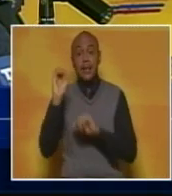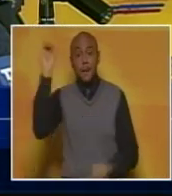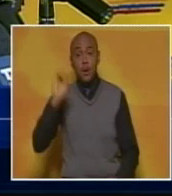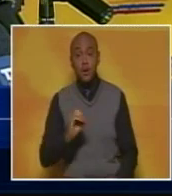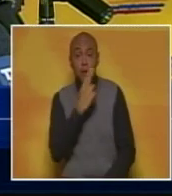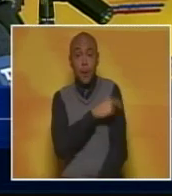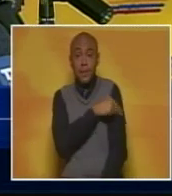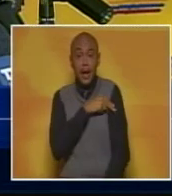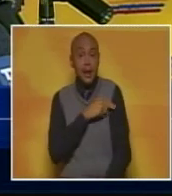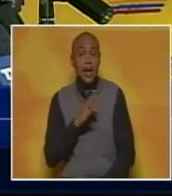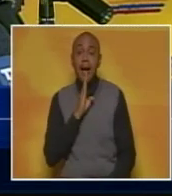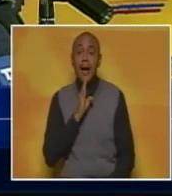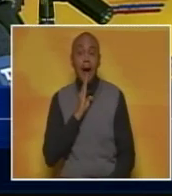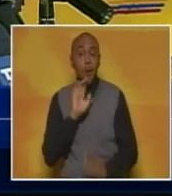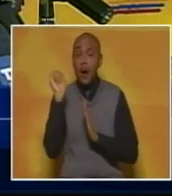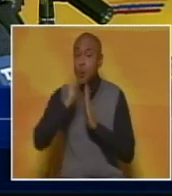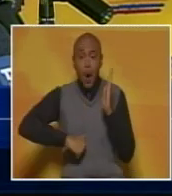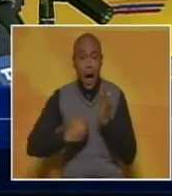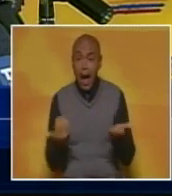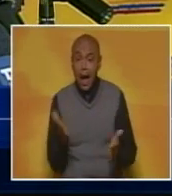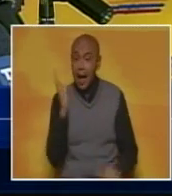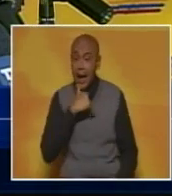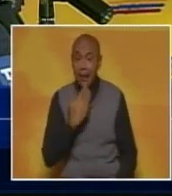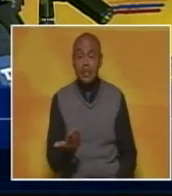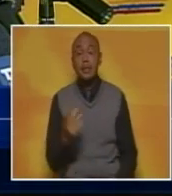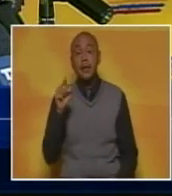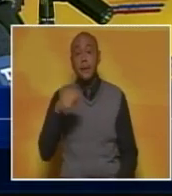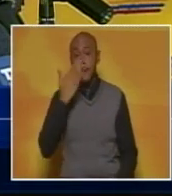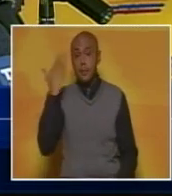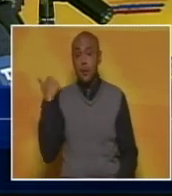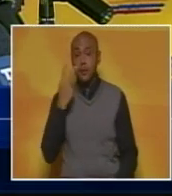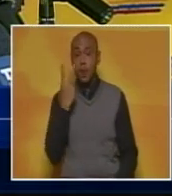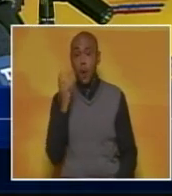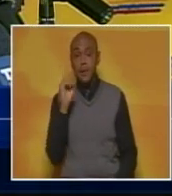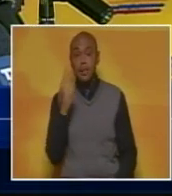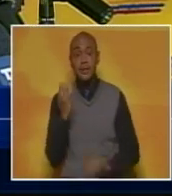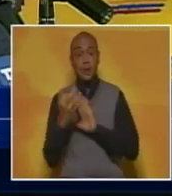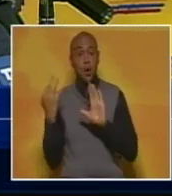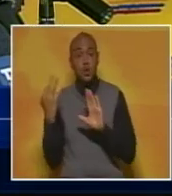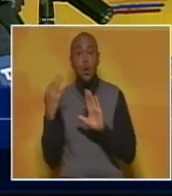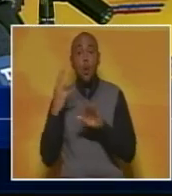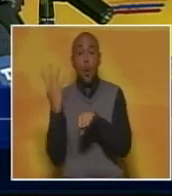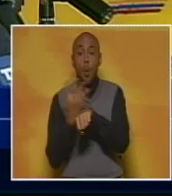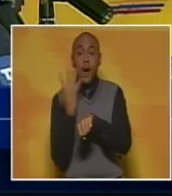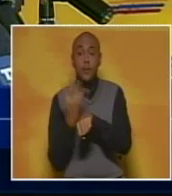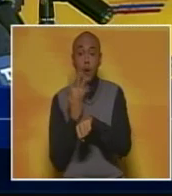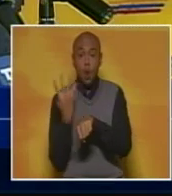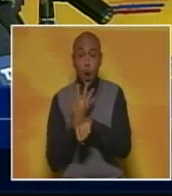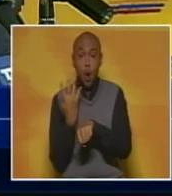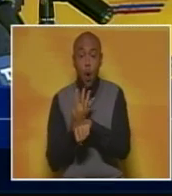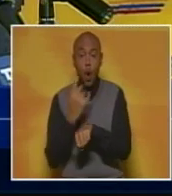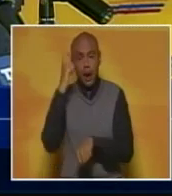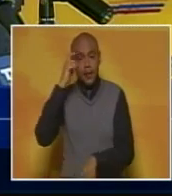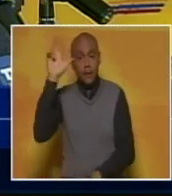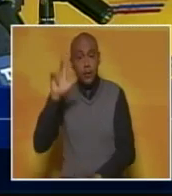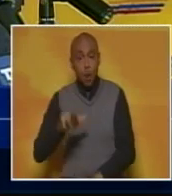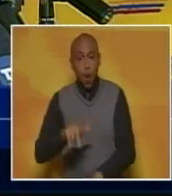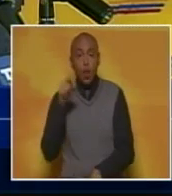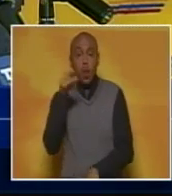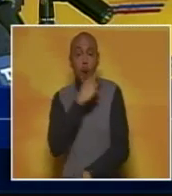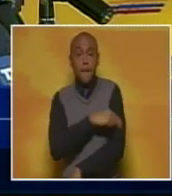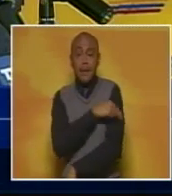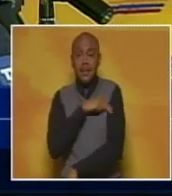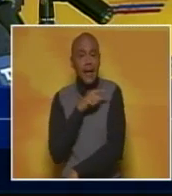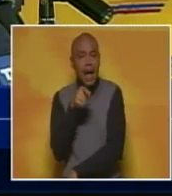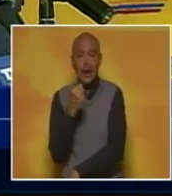hospitales no tienen agua, pero además desde el año 2018 hay un promedio de 4 horas diarias en las que los centros asistenciales se quedan